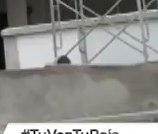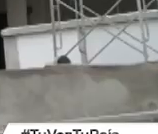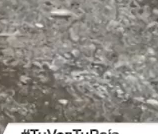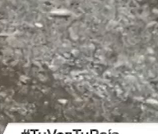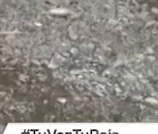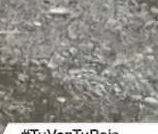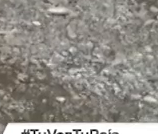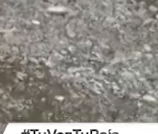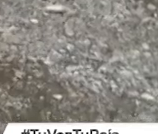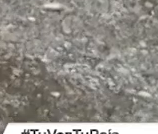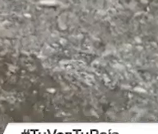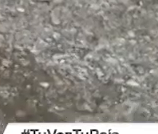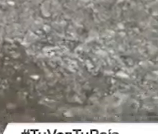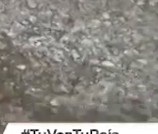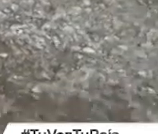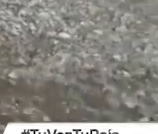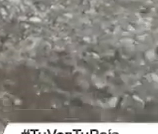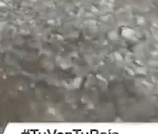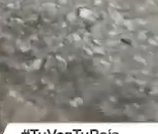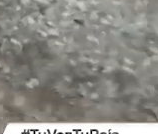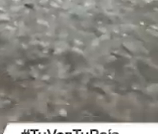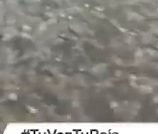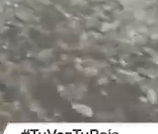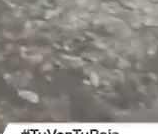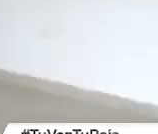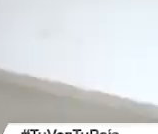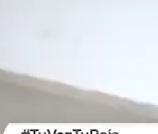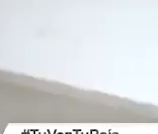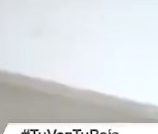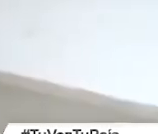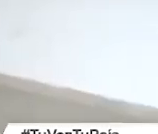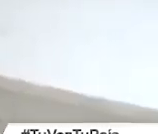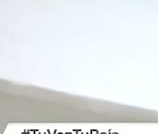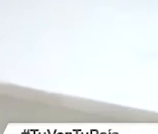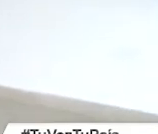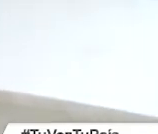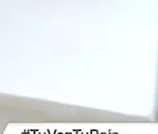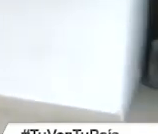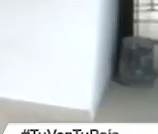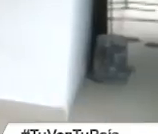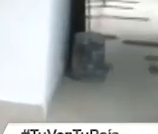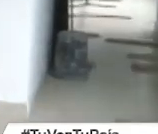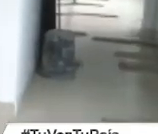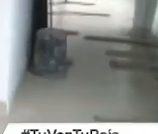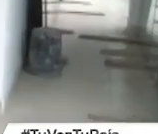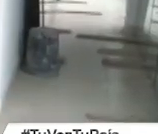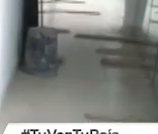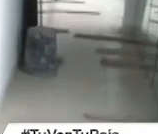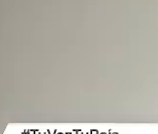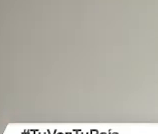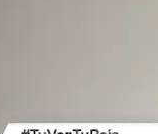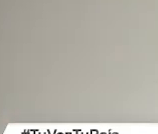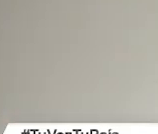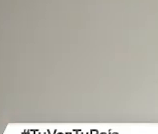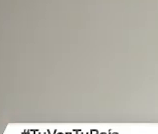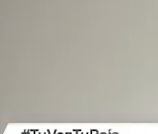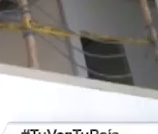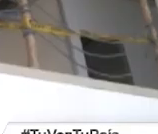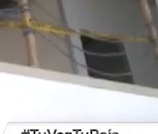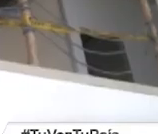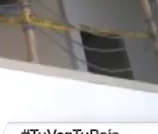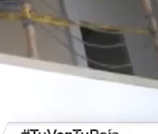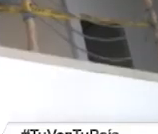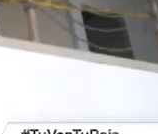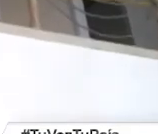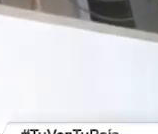sistema de justicia del país. Este moderno complejo judicial, que será inaugurado el 14 de febrero próximo, es construido con una